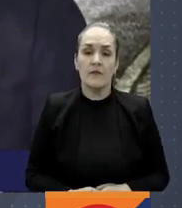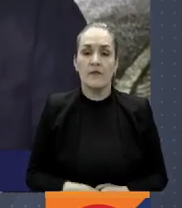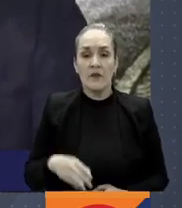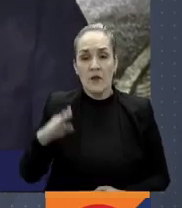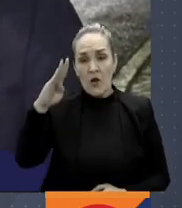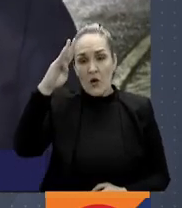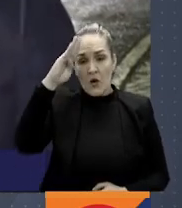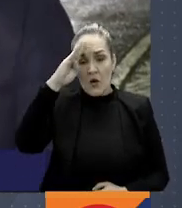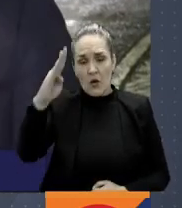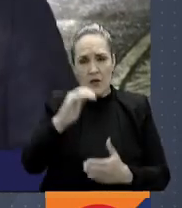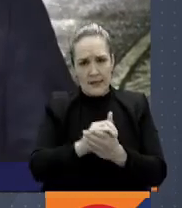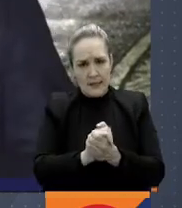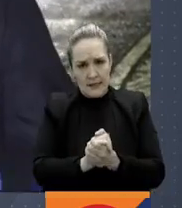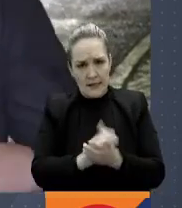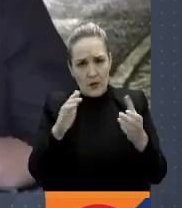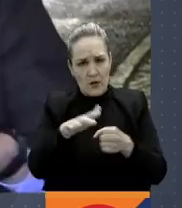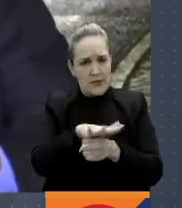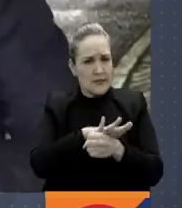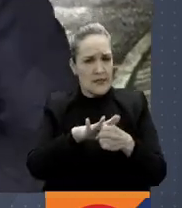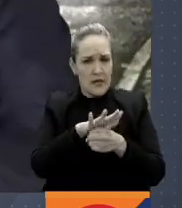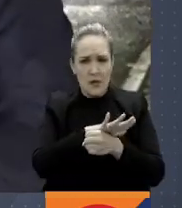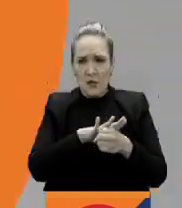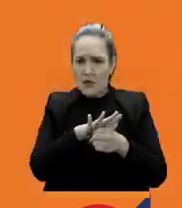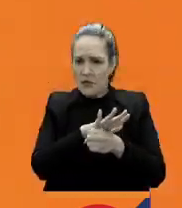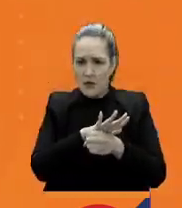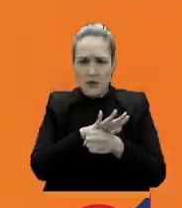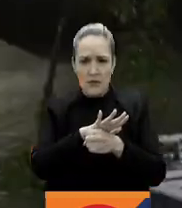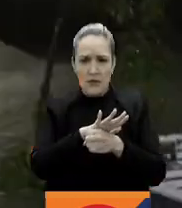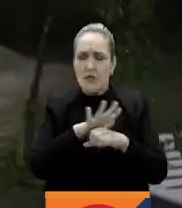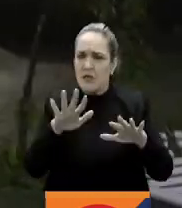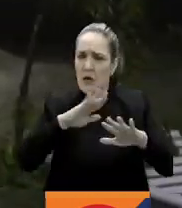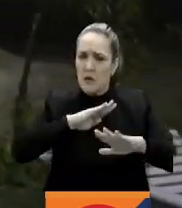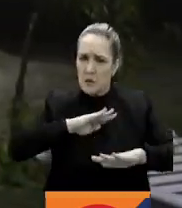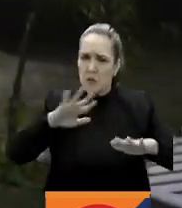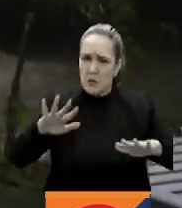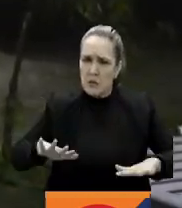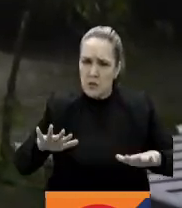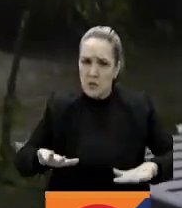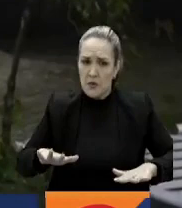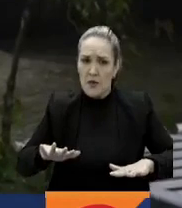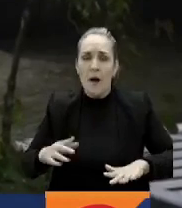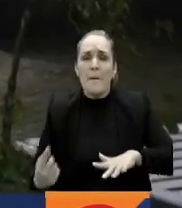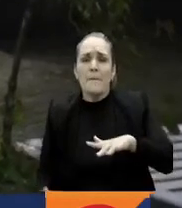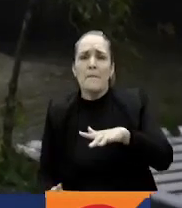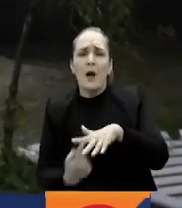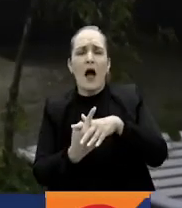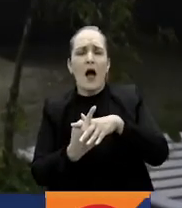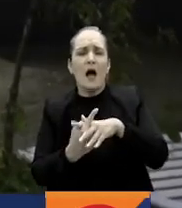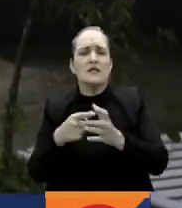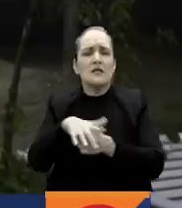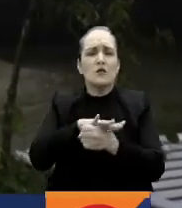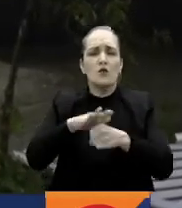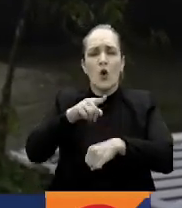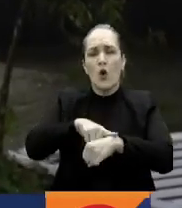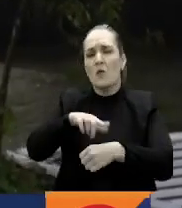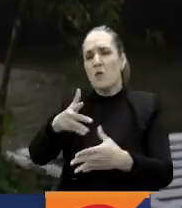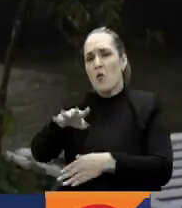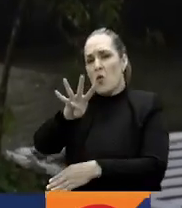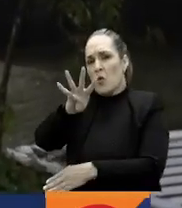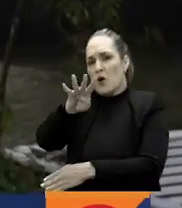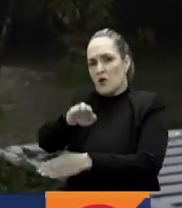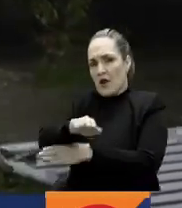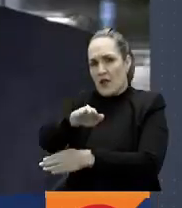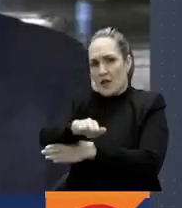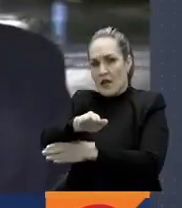Hola Damaris, cordial saludo. Pues la situación empieza a tornarse en la calma. Recordemos que todo esto empezó sobre pasadas las 4 de la tarde